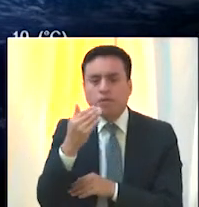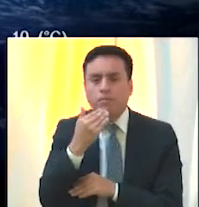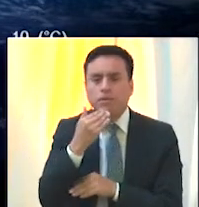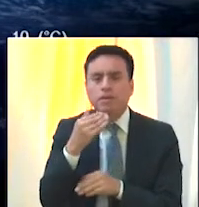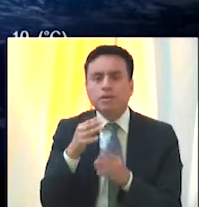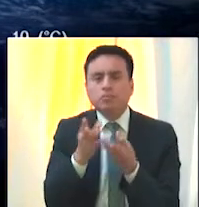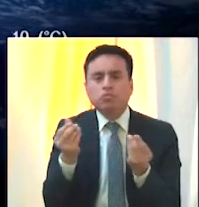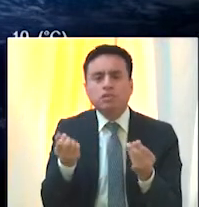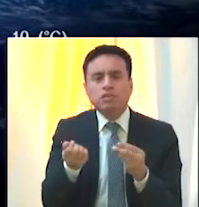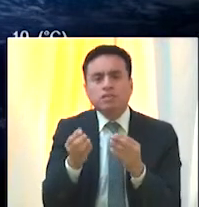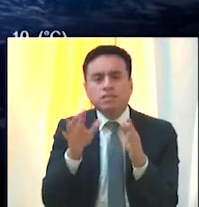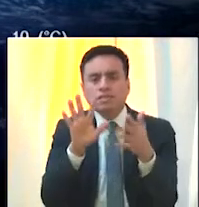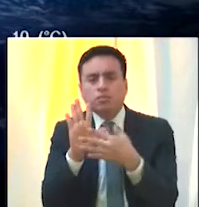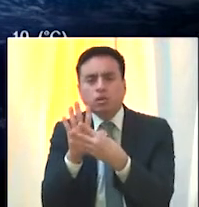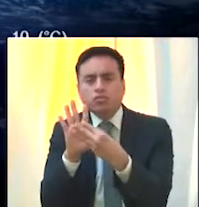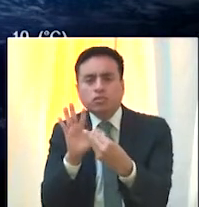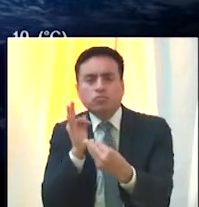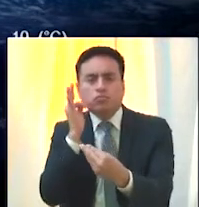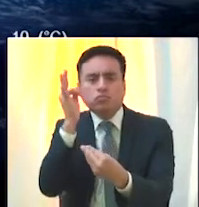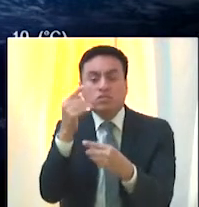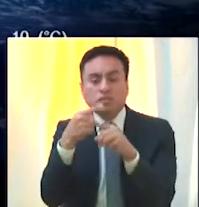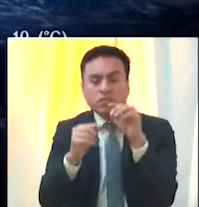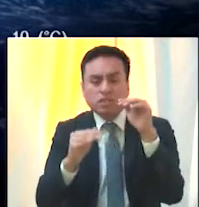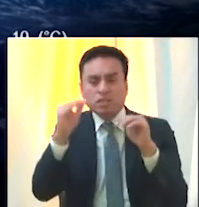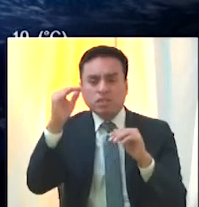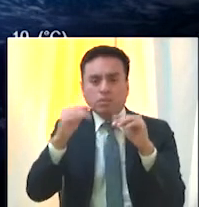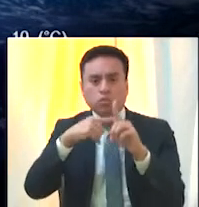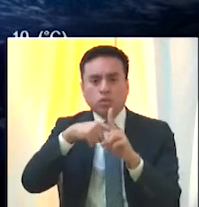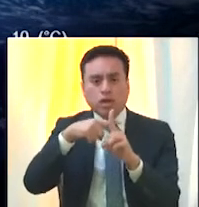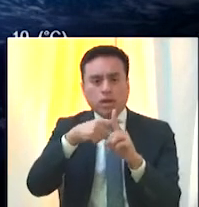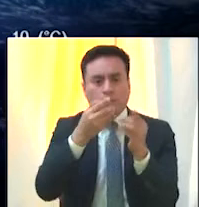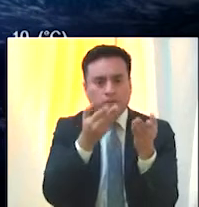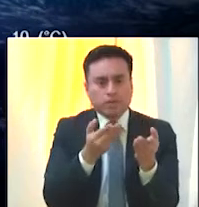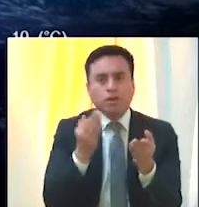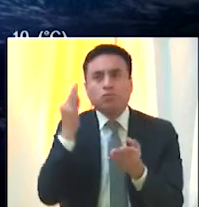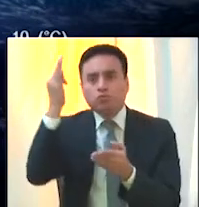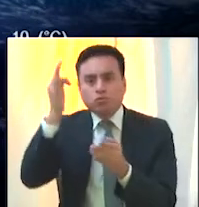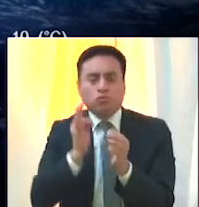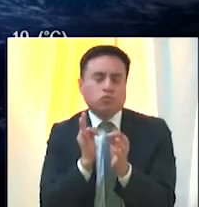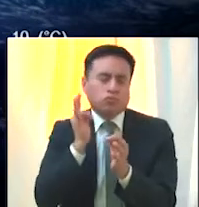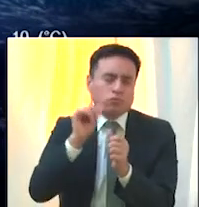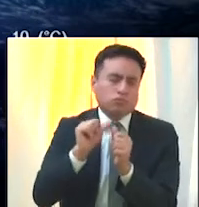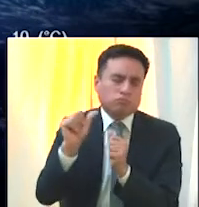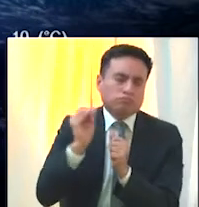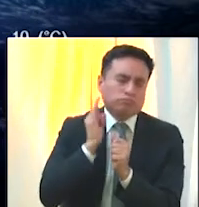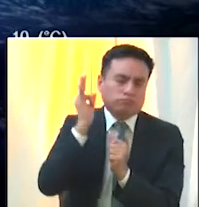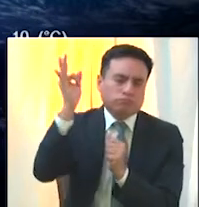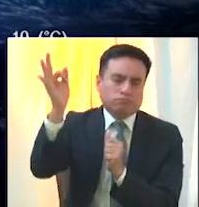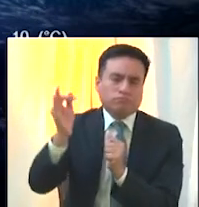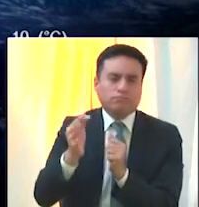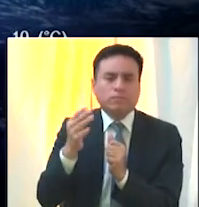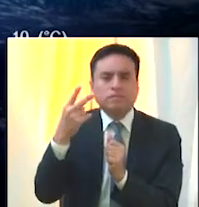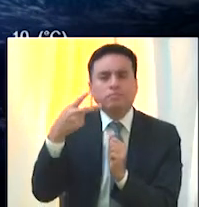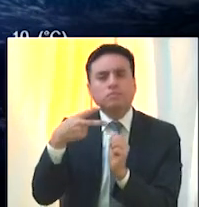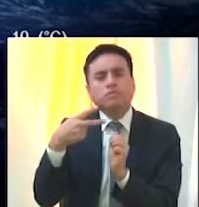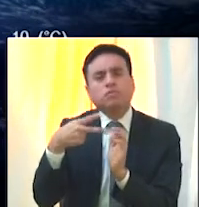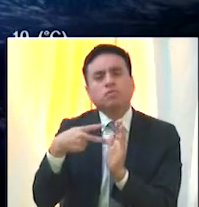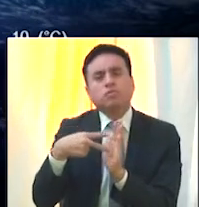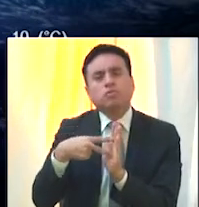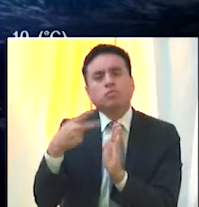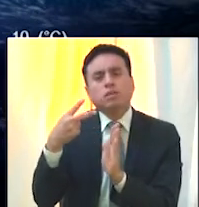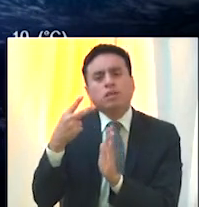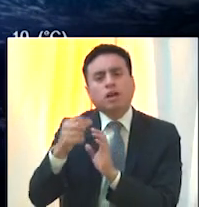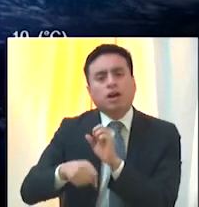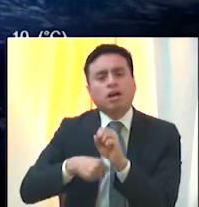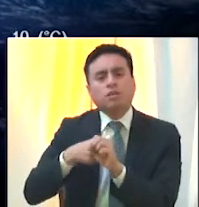de muchas simulaciones y muestra la diferencia de temperatura entre el presente, o entre el futuro lejano, más bien dicho, a fines del siglo XXI y el presente.